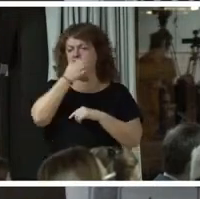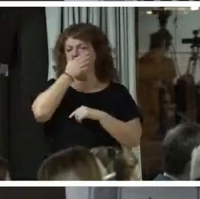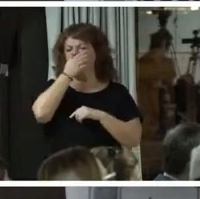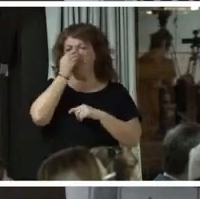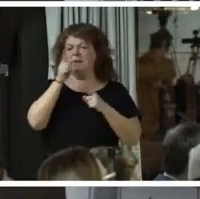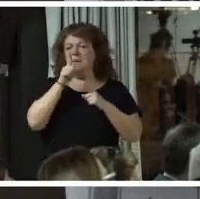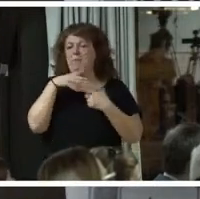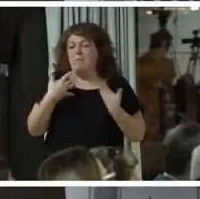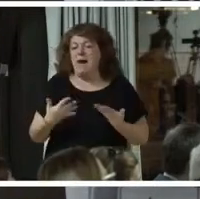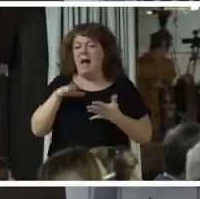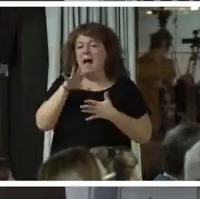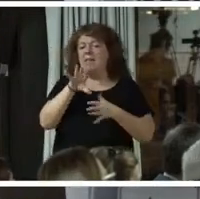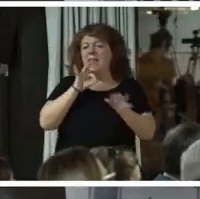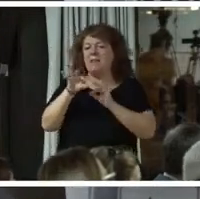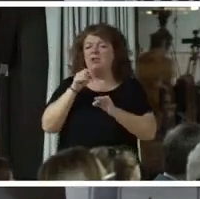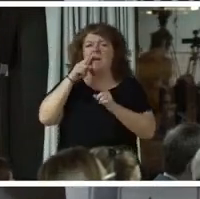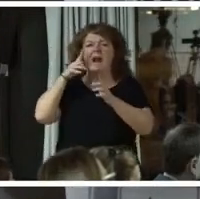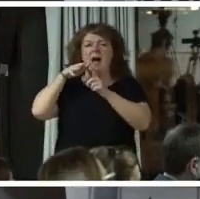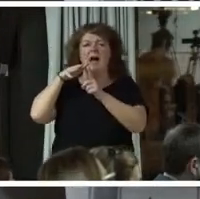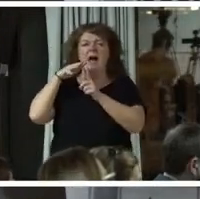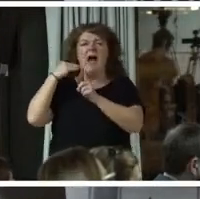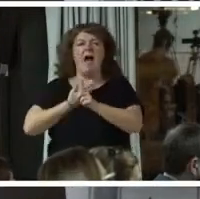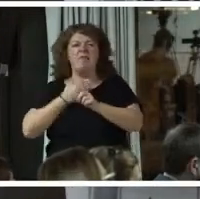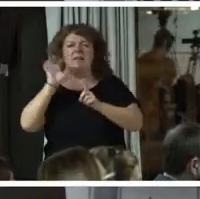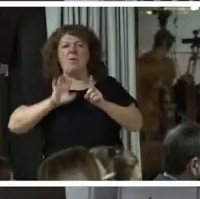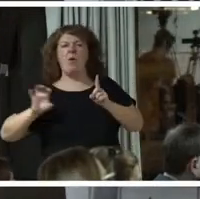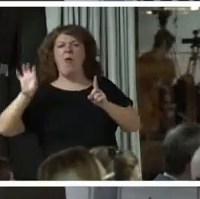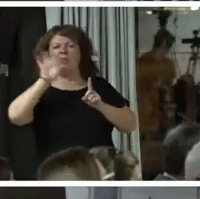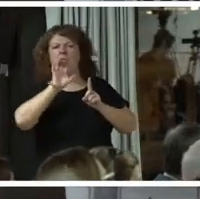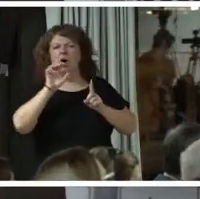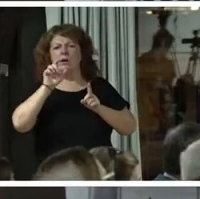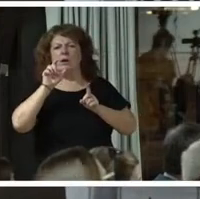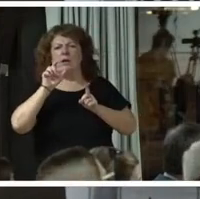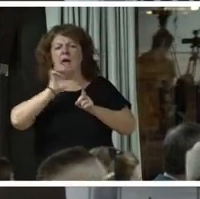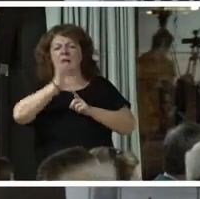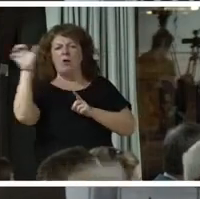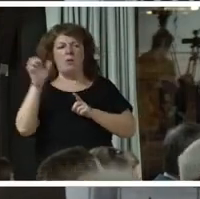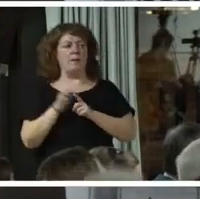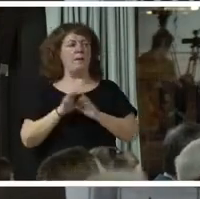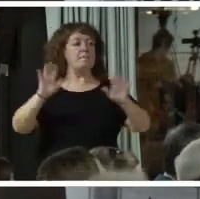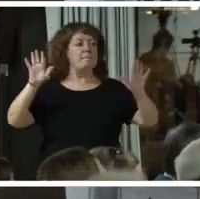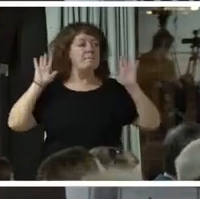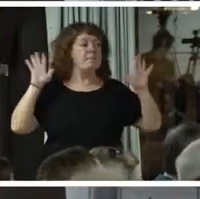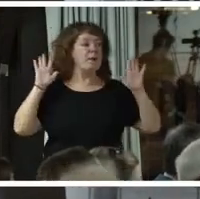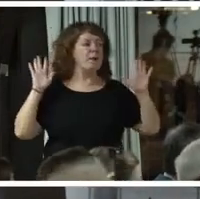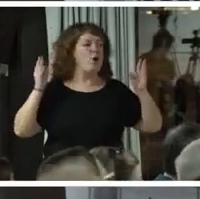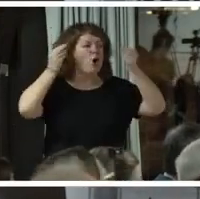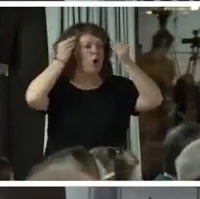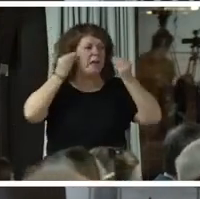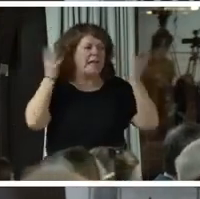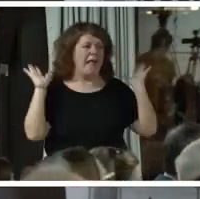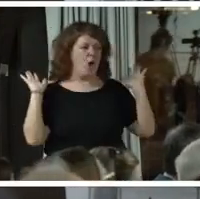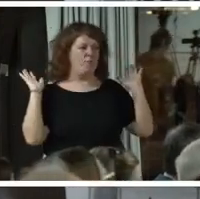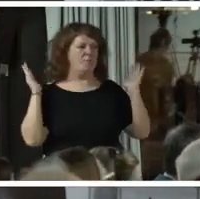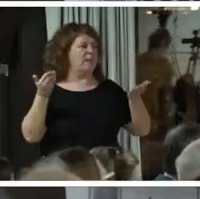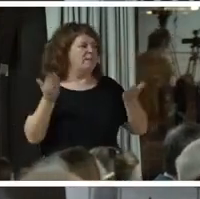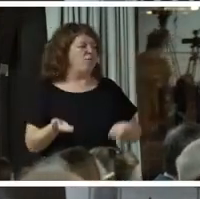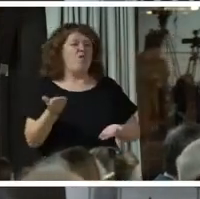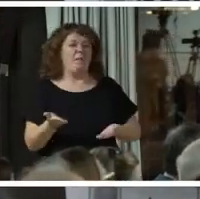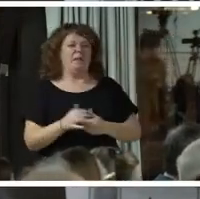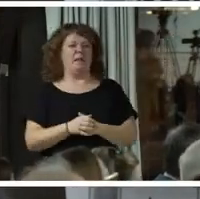decisiones que afectan también a la población europea Pero y termino con ese mensaje de fuerza creo que es